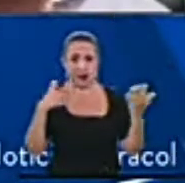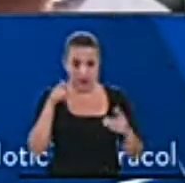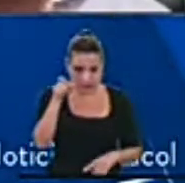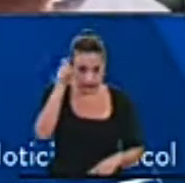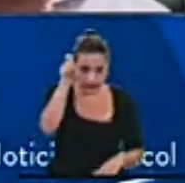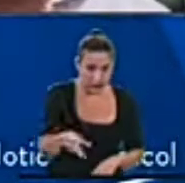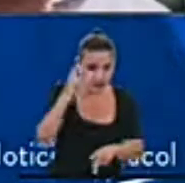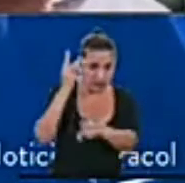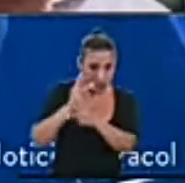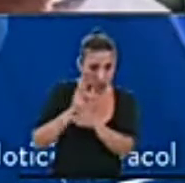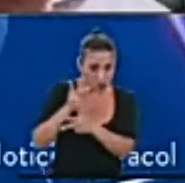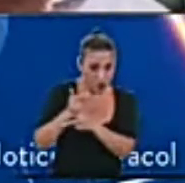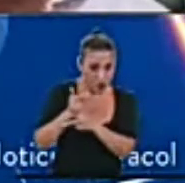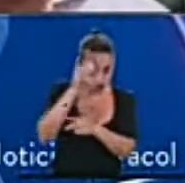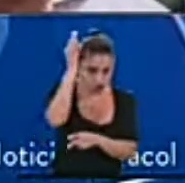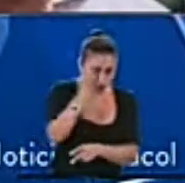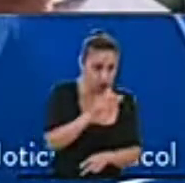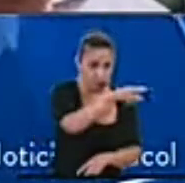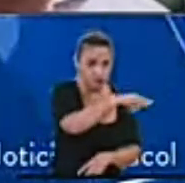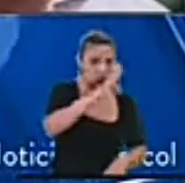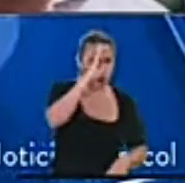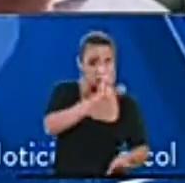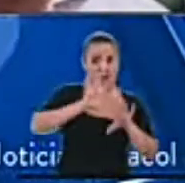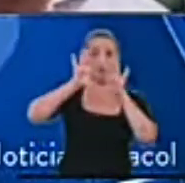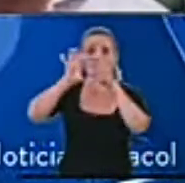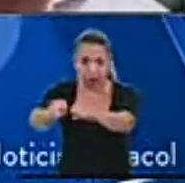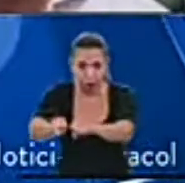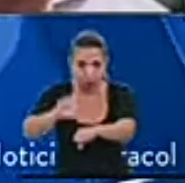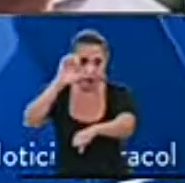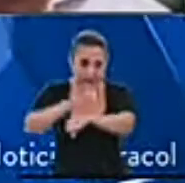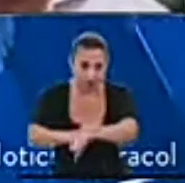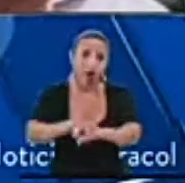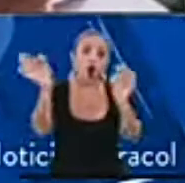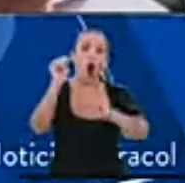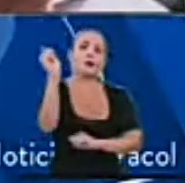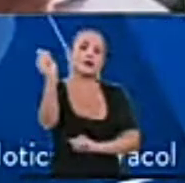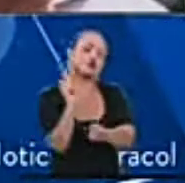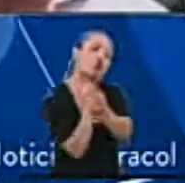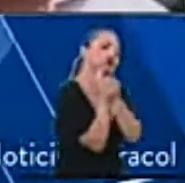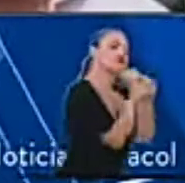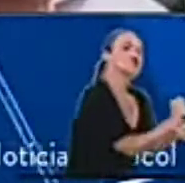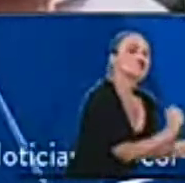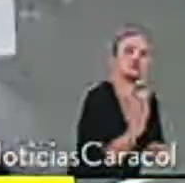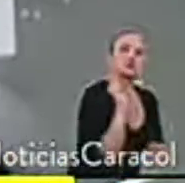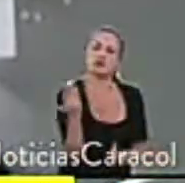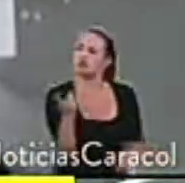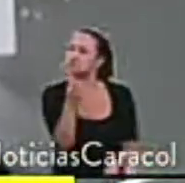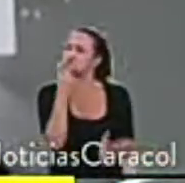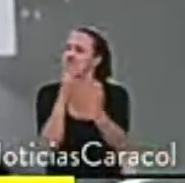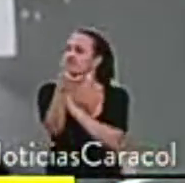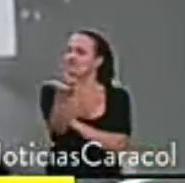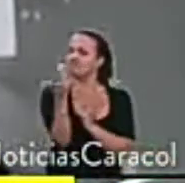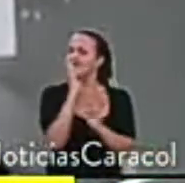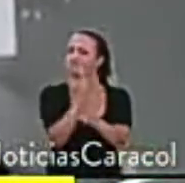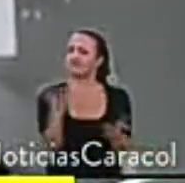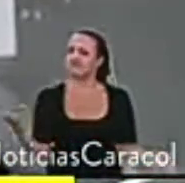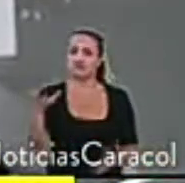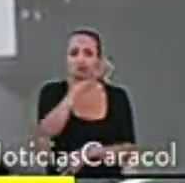capturado o él quería entregarse? ¿Qué le puede decir usted al país? Hombre, Juan Diego, tú conoces mi seriedad y toda la opinión